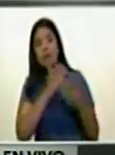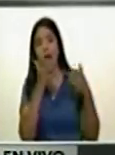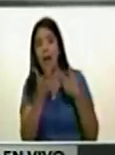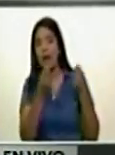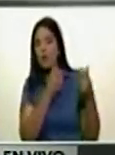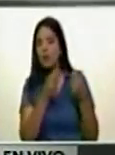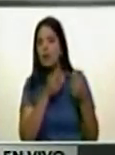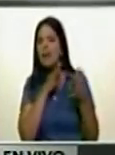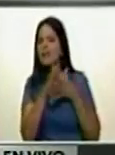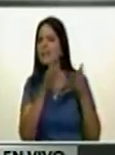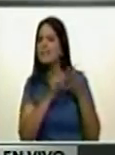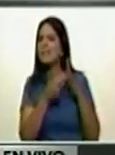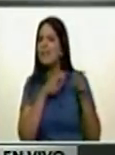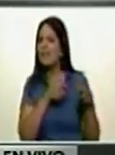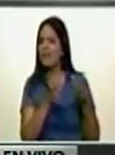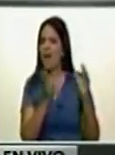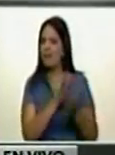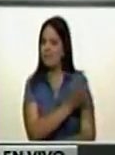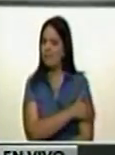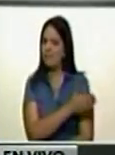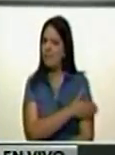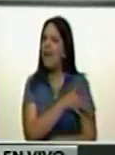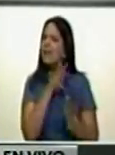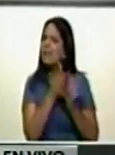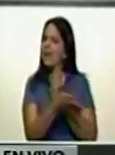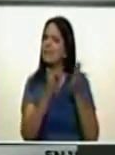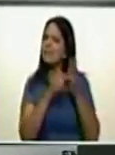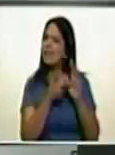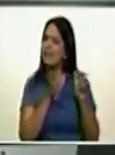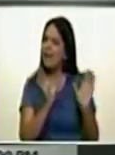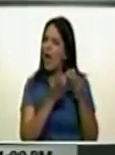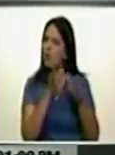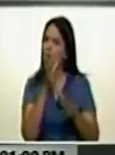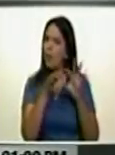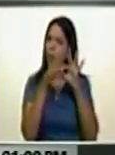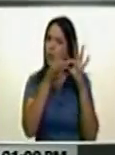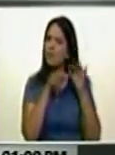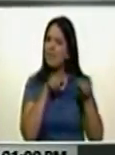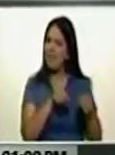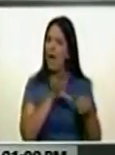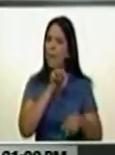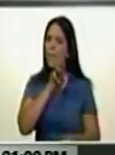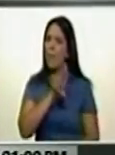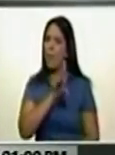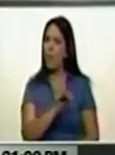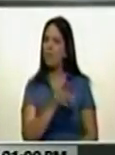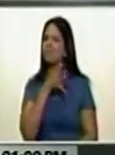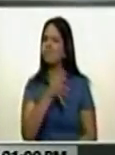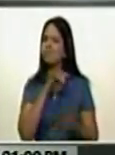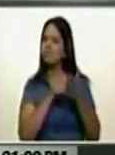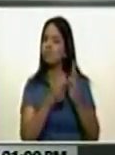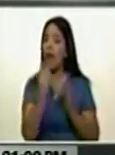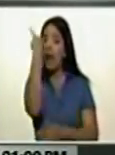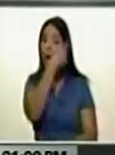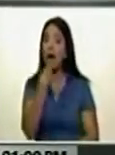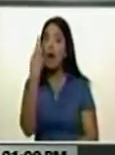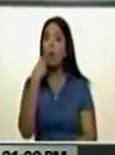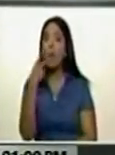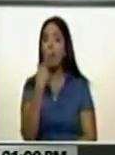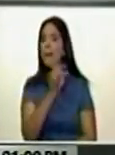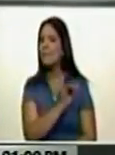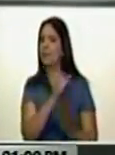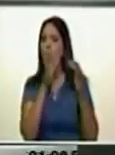¿qué significa la burguesía? ¿Qué significa la mesa de la unidad democrática, que no es sino el rostro político de unos